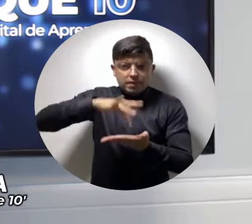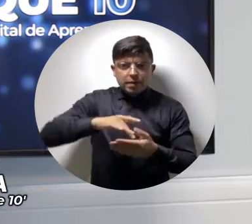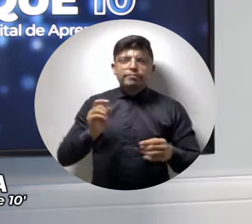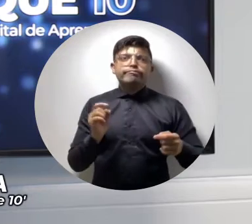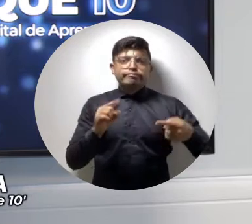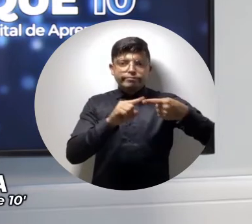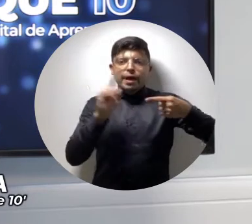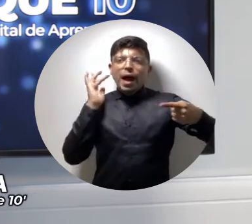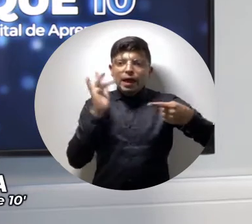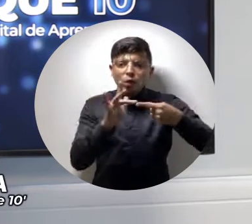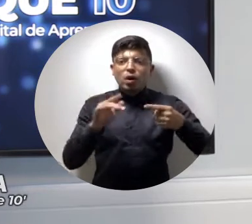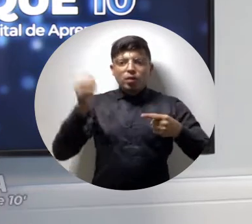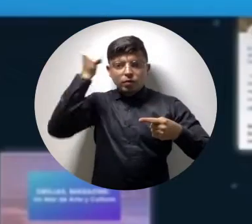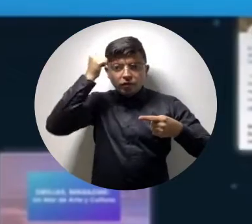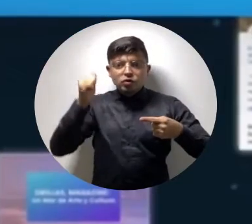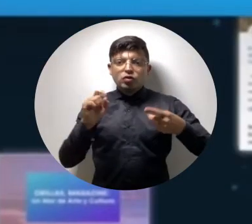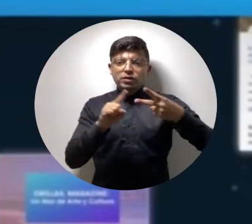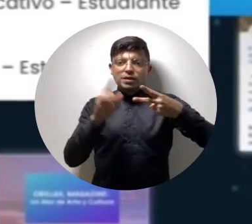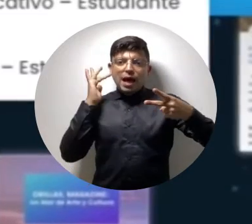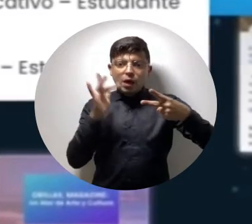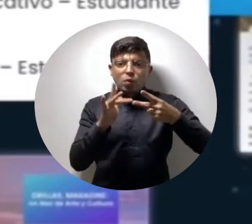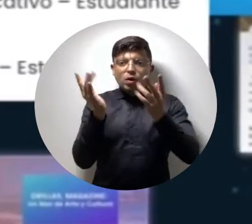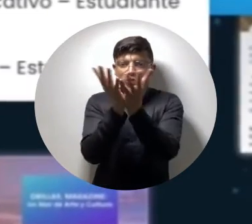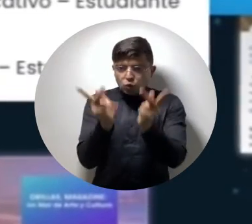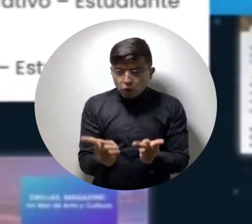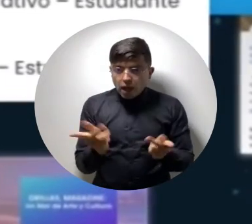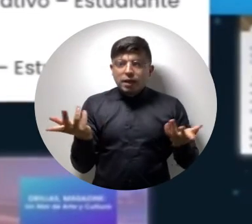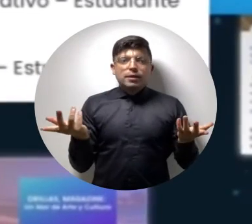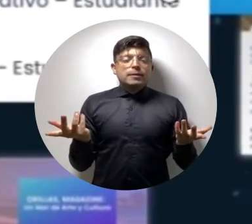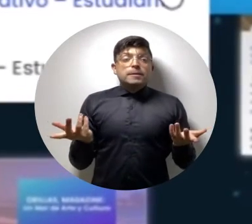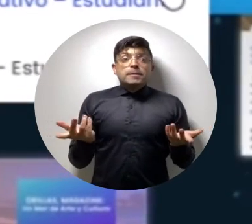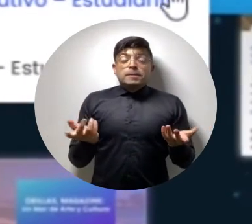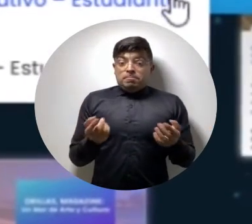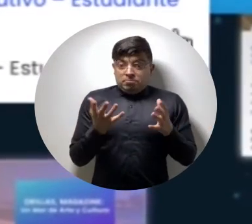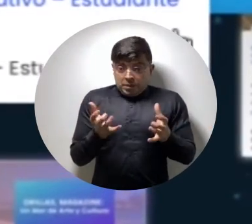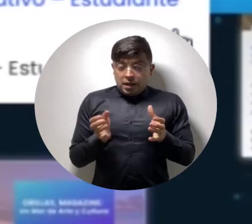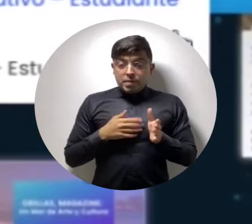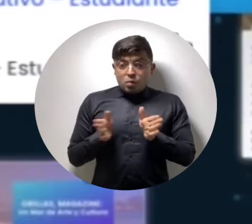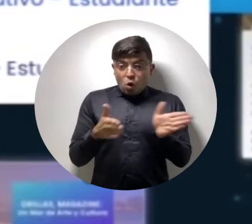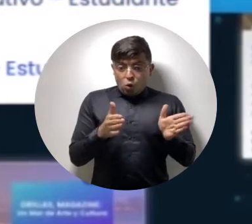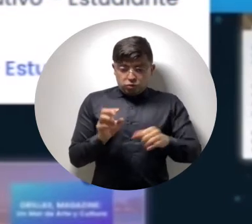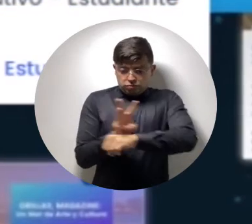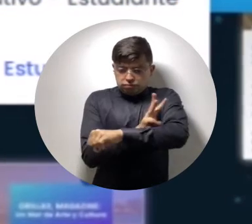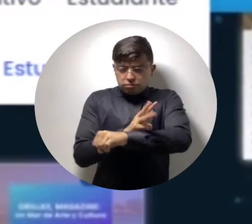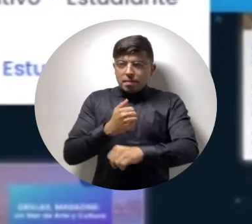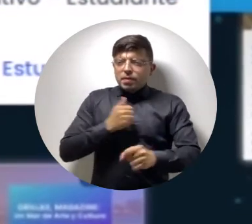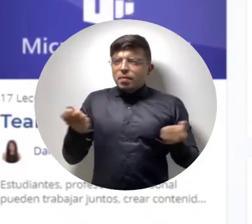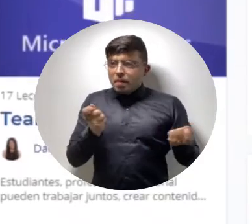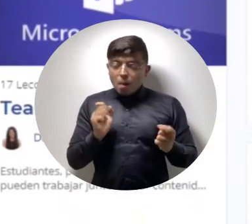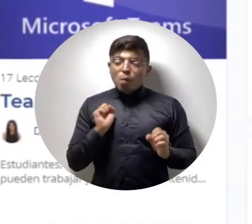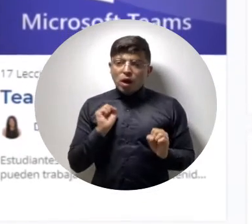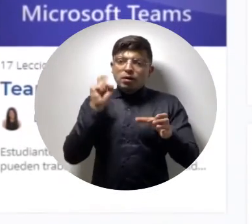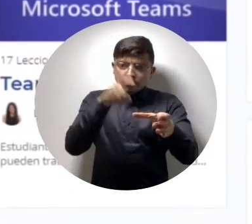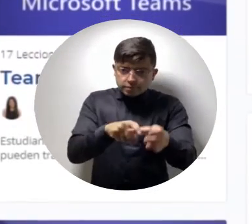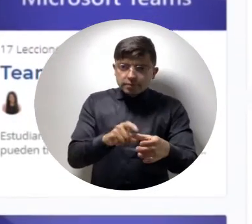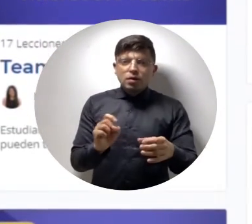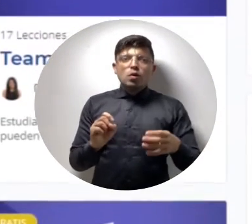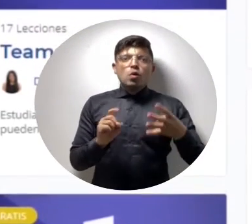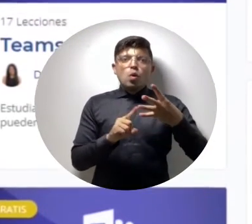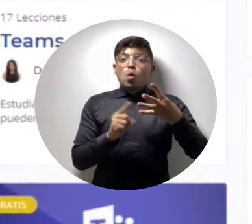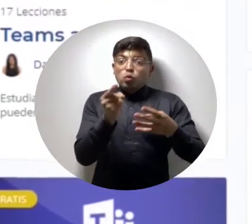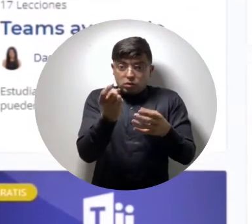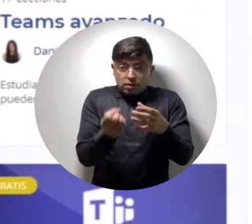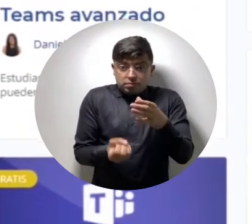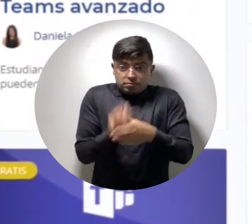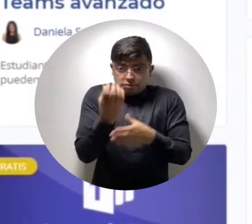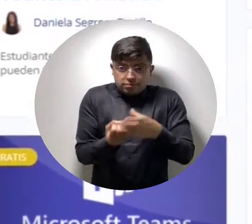Hay tanto para docentes como para estudiantes. Puedes inscribirte con tus cursos online autodirigidos, puedes inscribirte